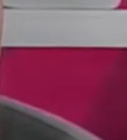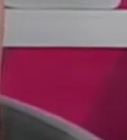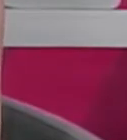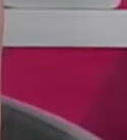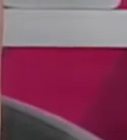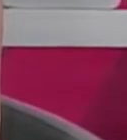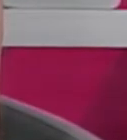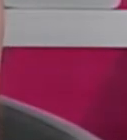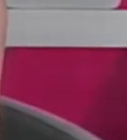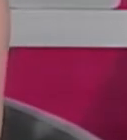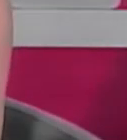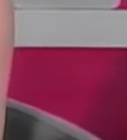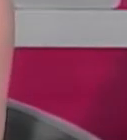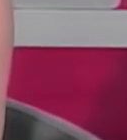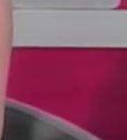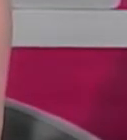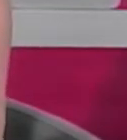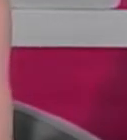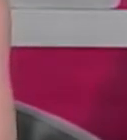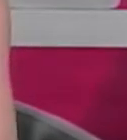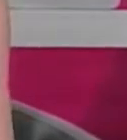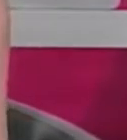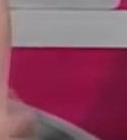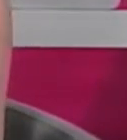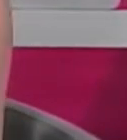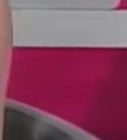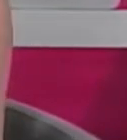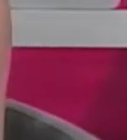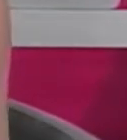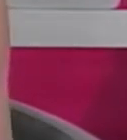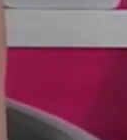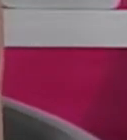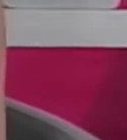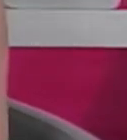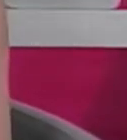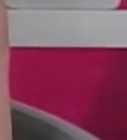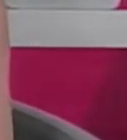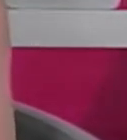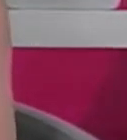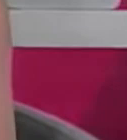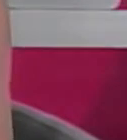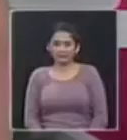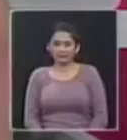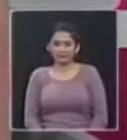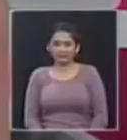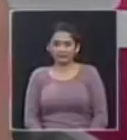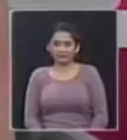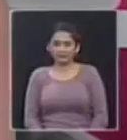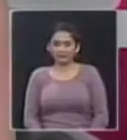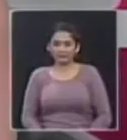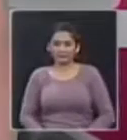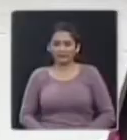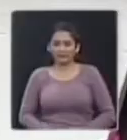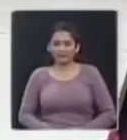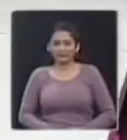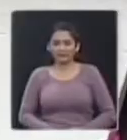ideas. Nuestra reportera Nelly Aguiar nos entrega todos los detalles de este evento que se llevó a cabo en Quito.